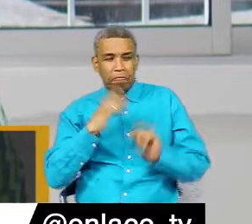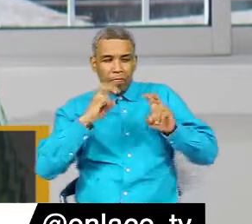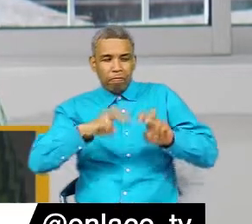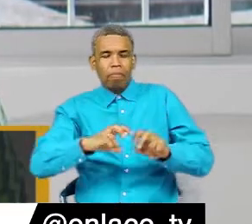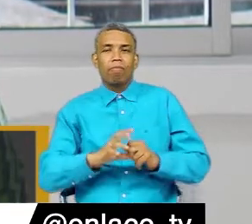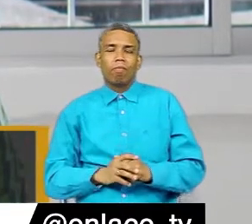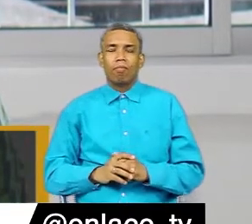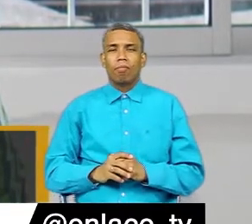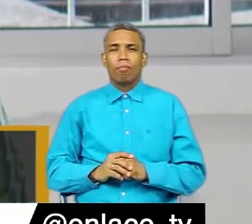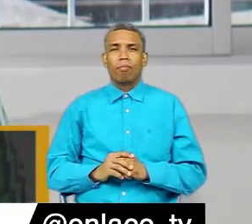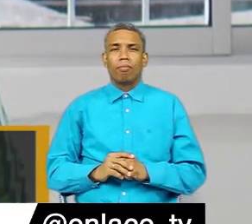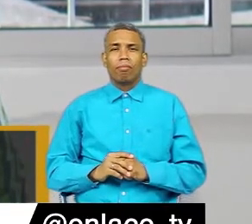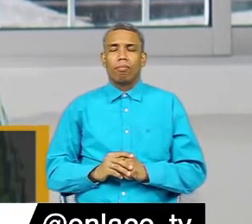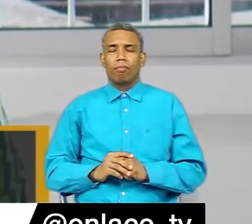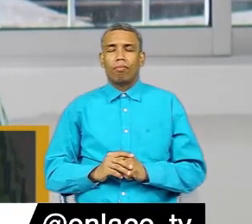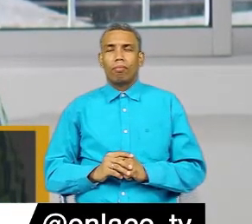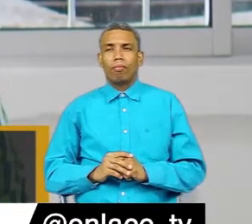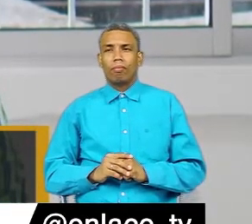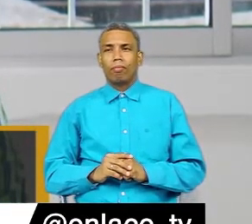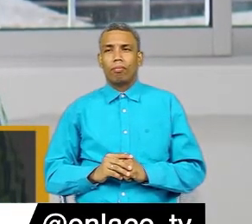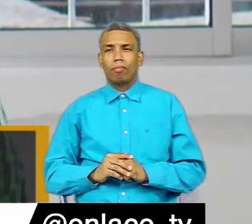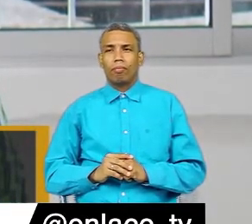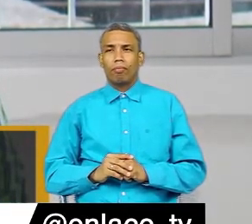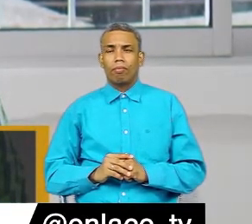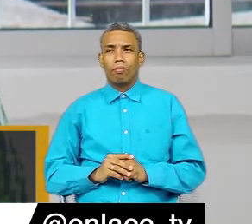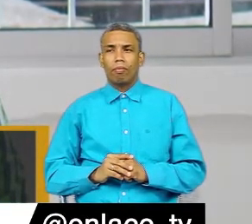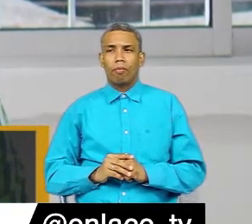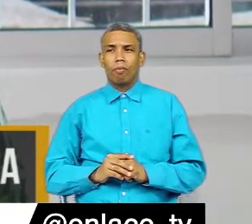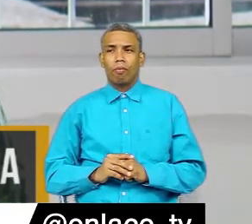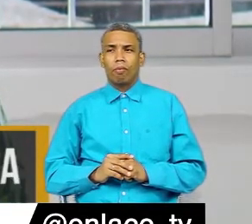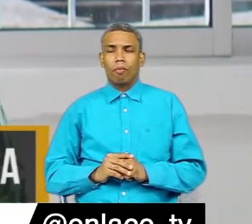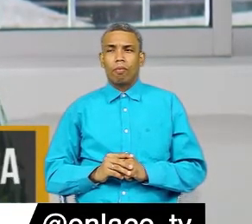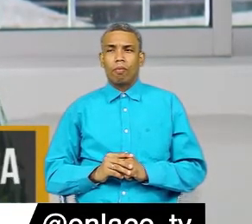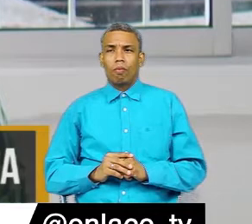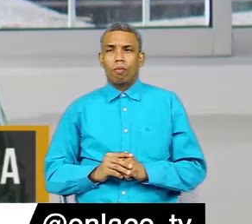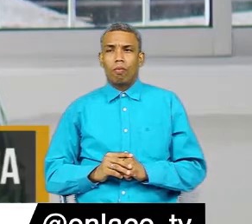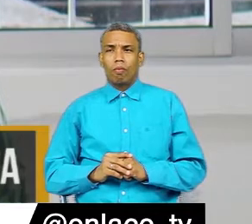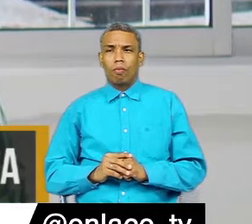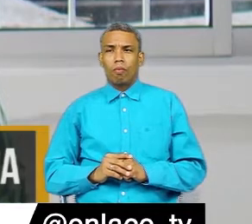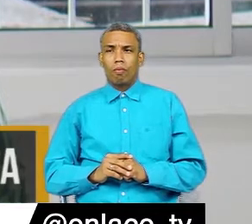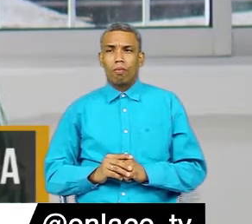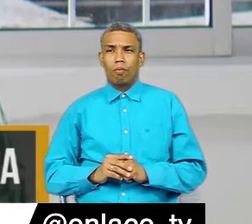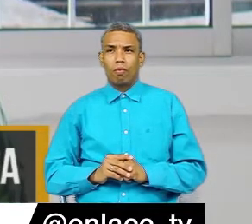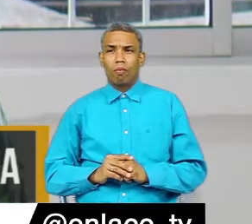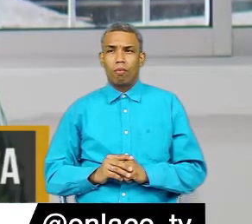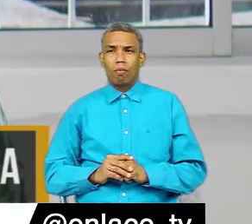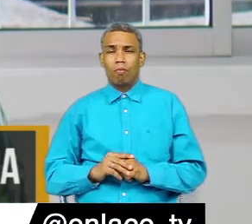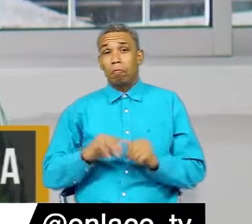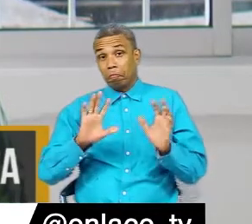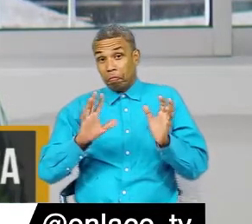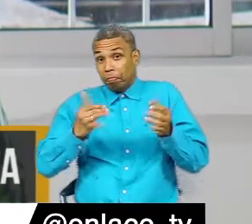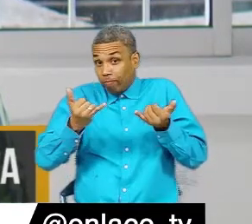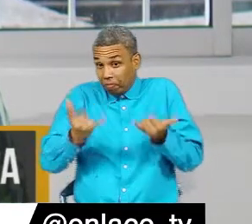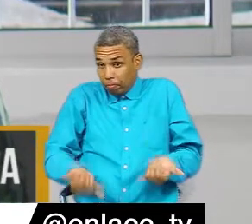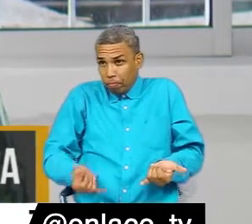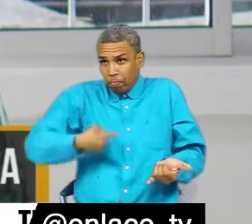en la zona. Pues sin embargo, nosotros como entidad ambiental vamos a iniciar una